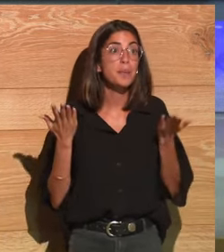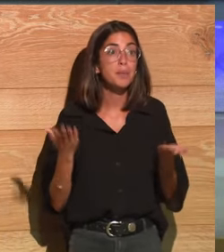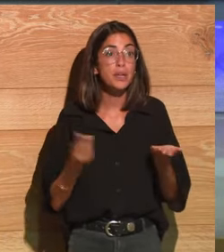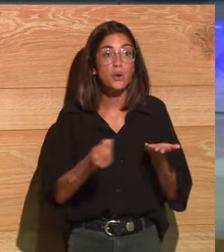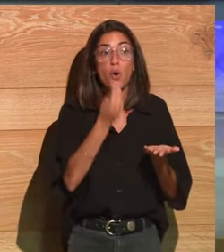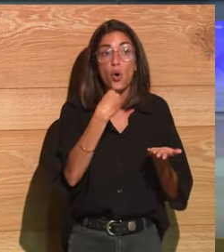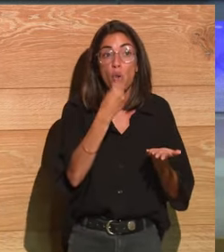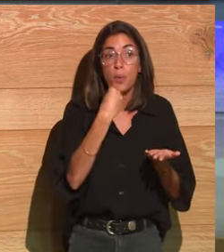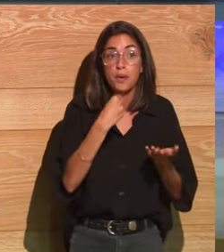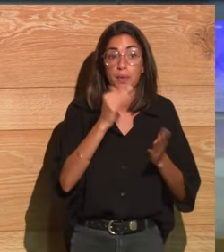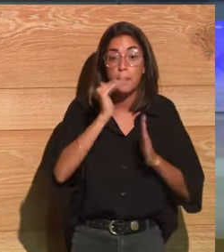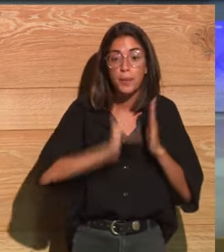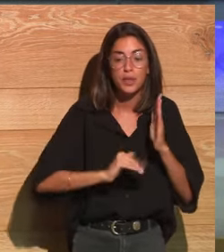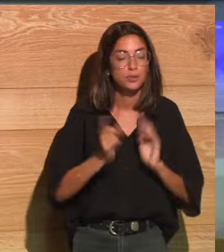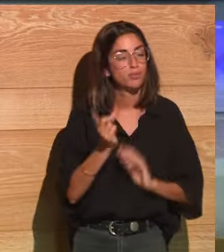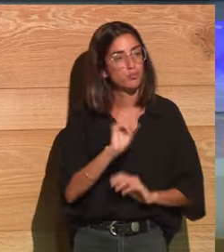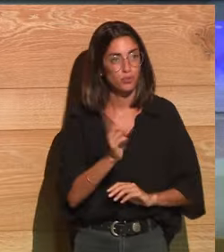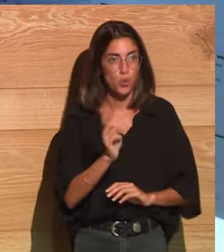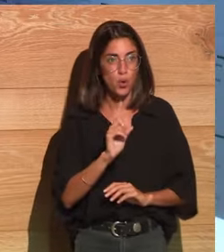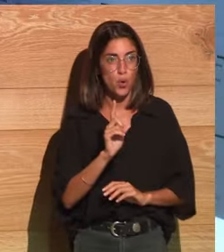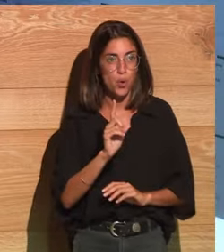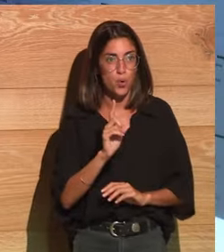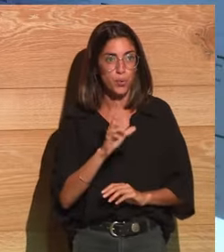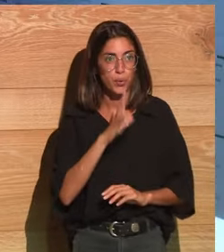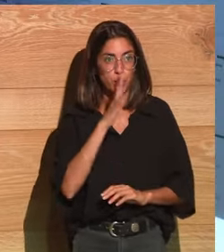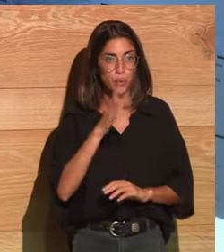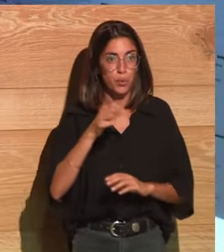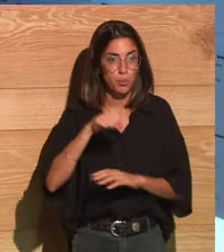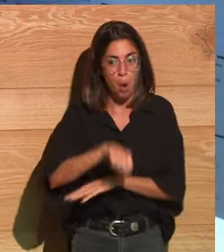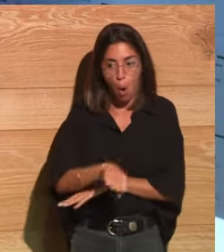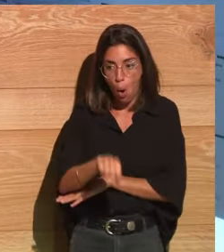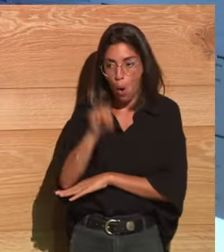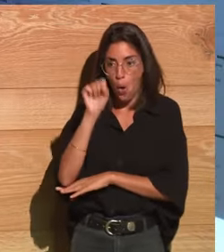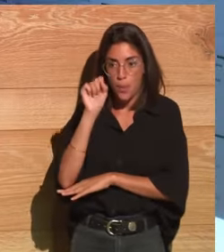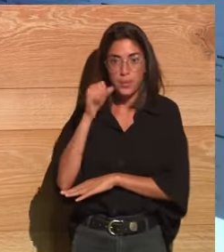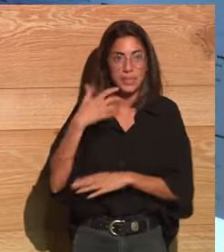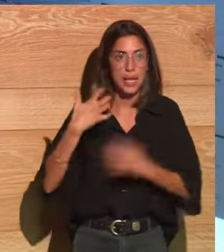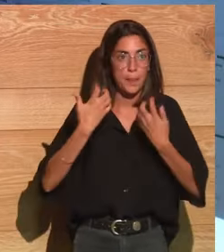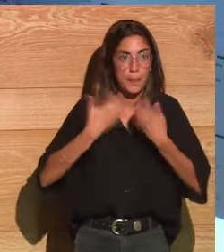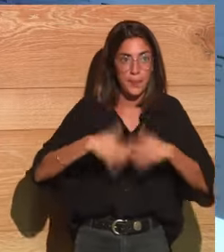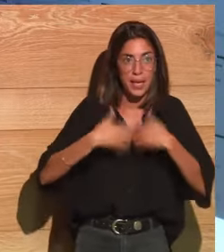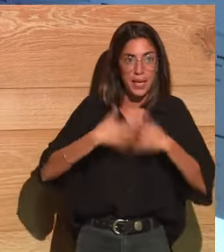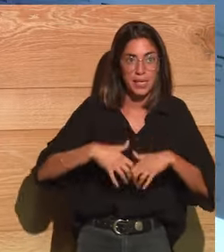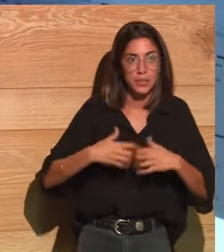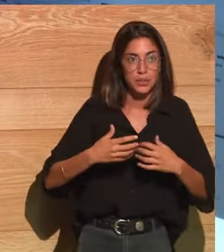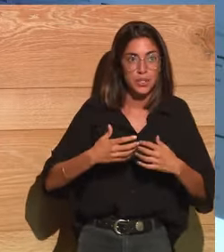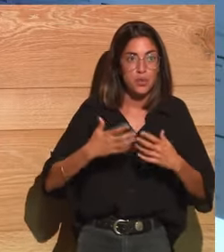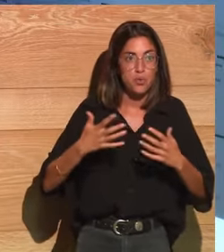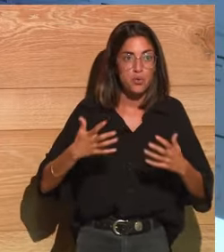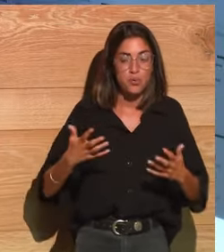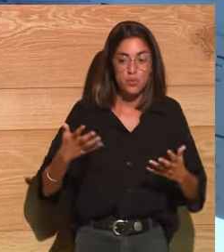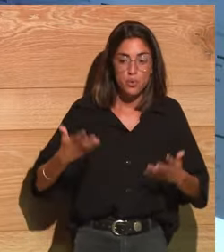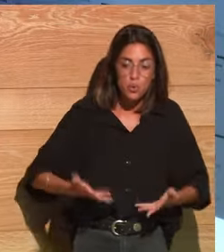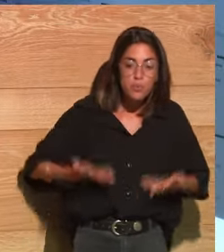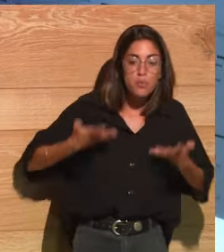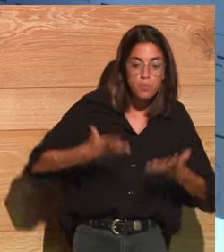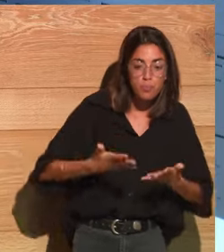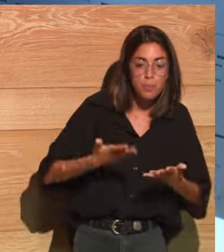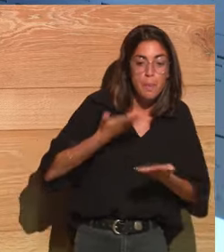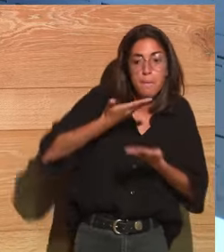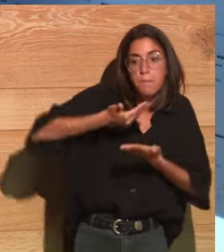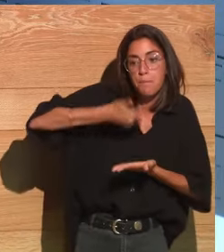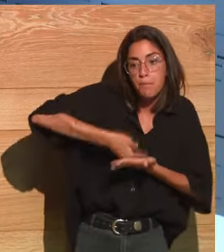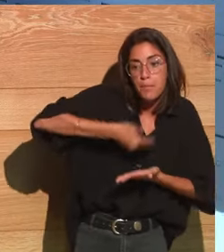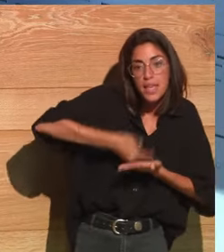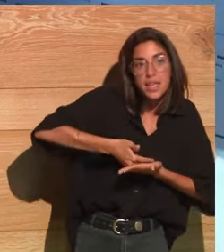no ha disminuido. O sea, somos el mismo homínido con aquellos mecanismos que nos empujan a buscar calorías y acumularla